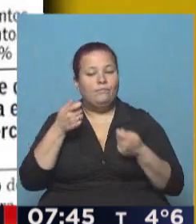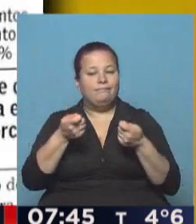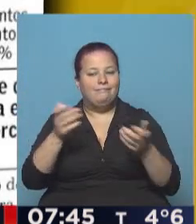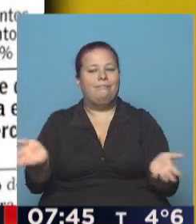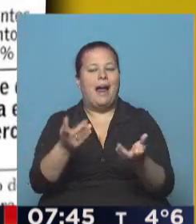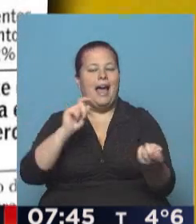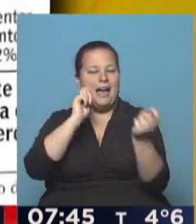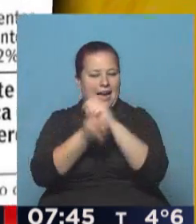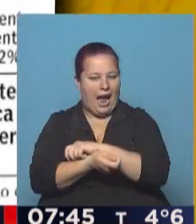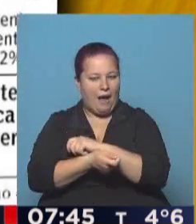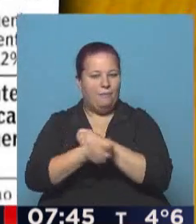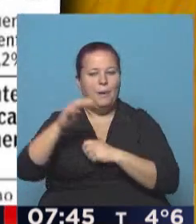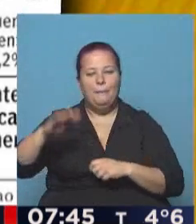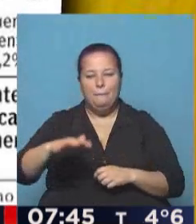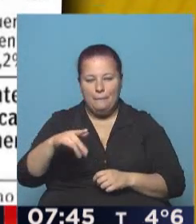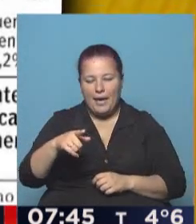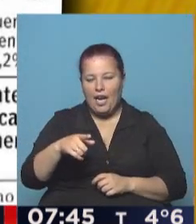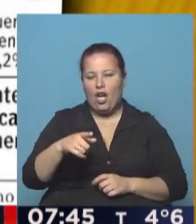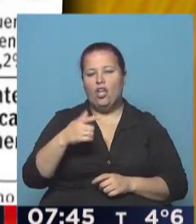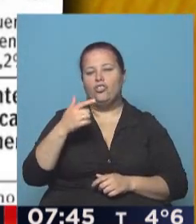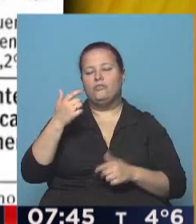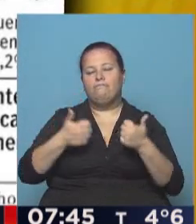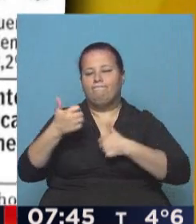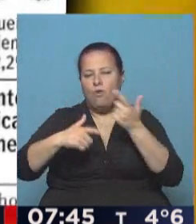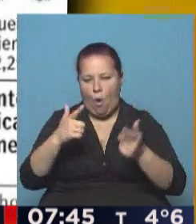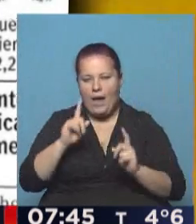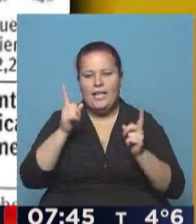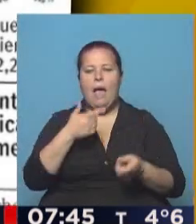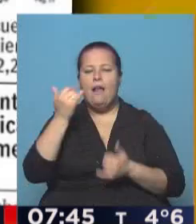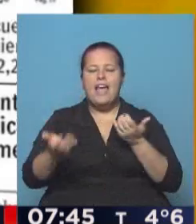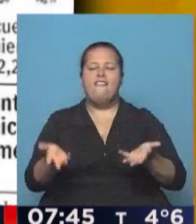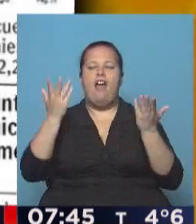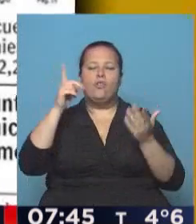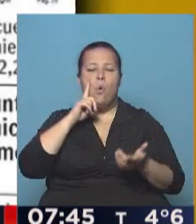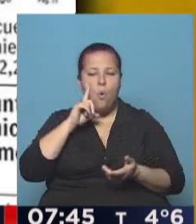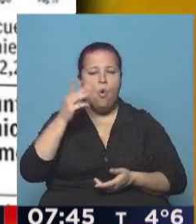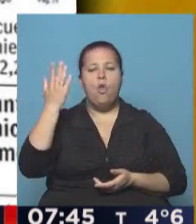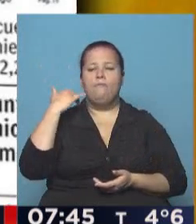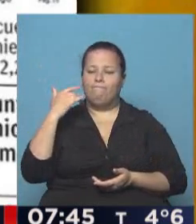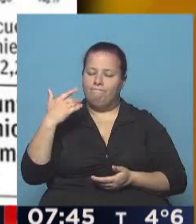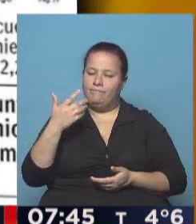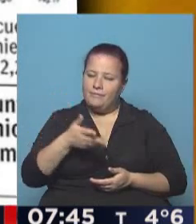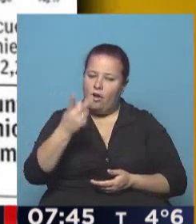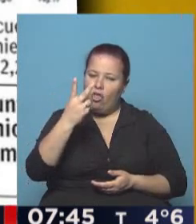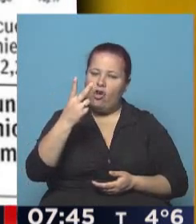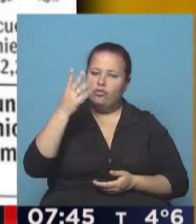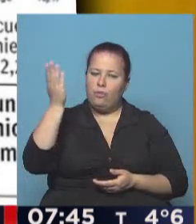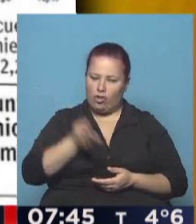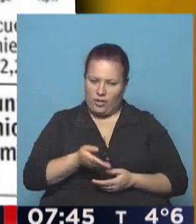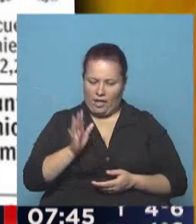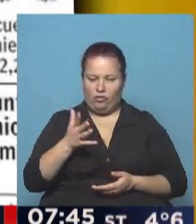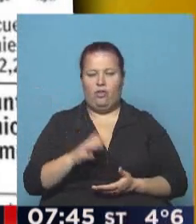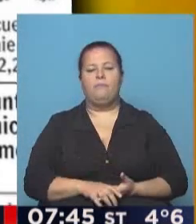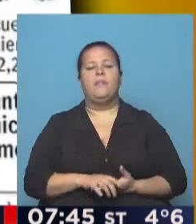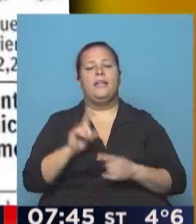la reconversión de sectores menos competitivos. También habla de la inflación de julio, quedó más cerca del 2%.